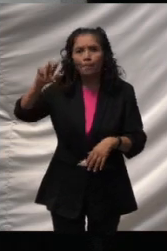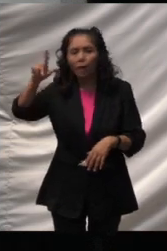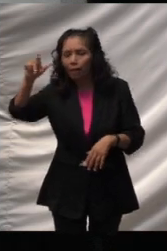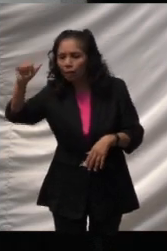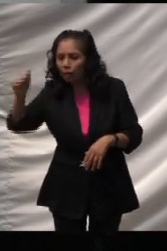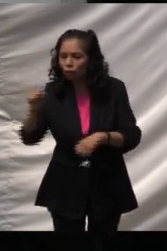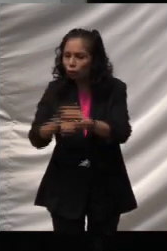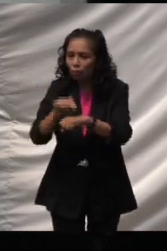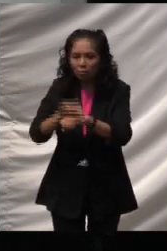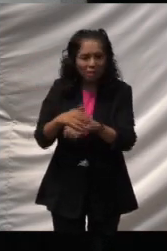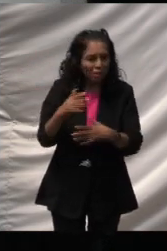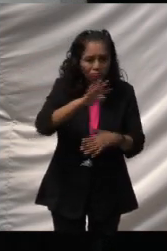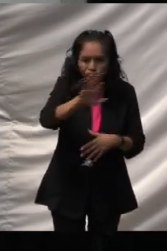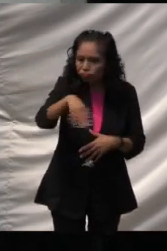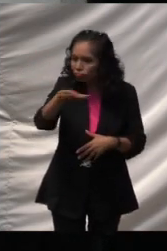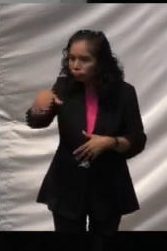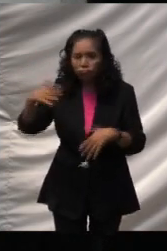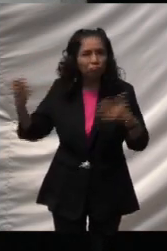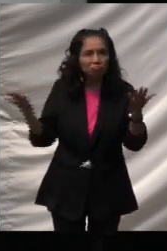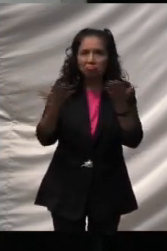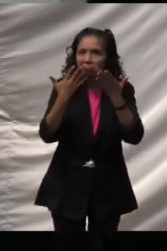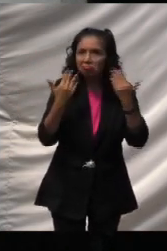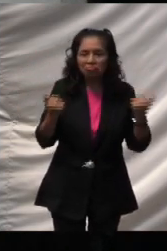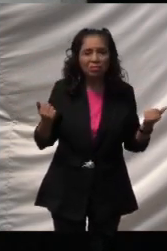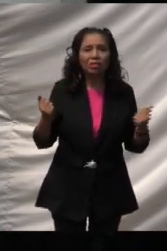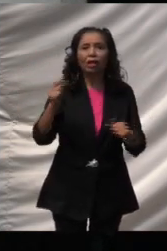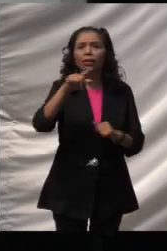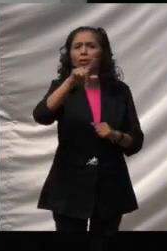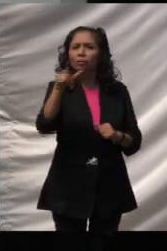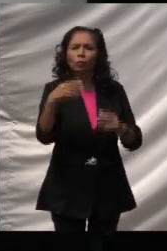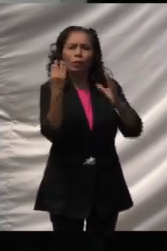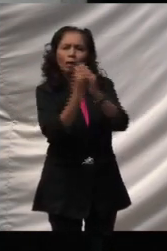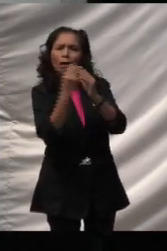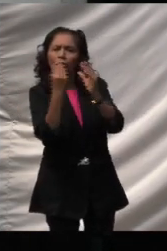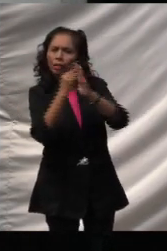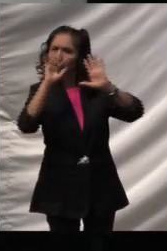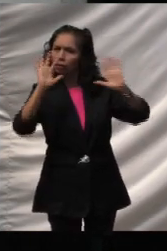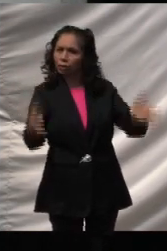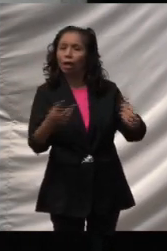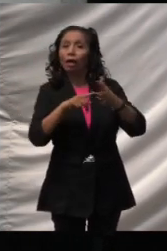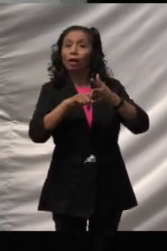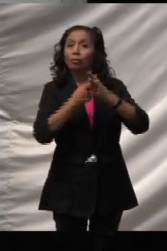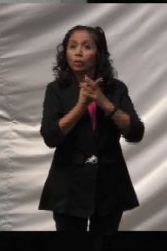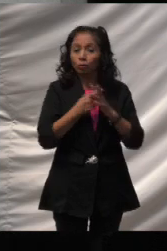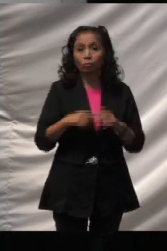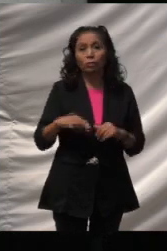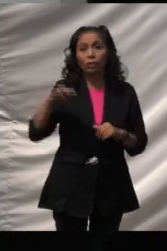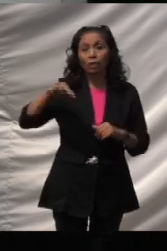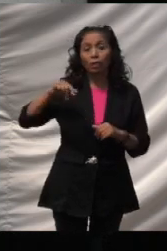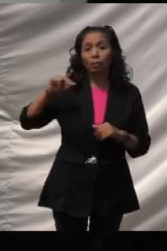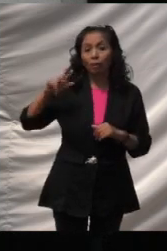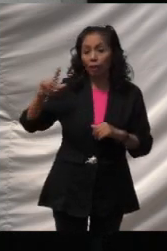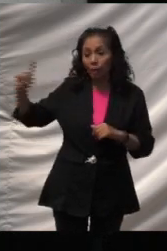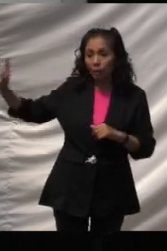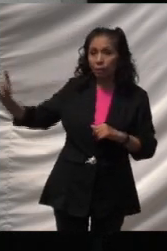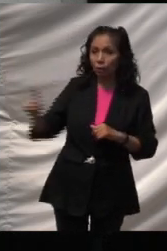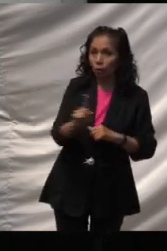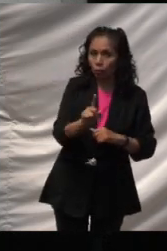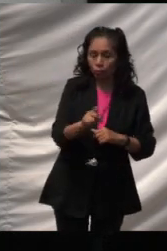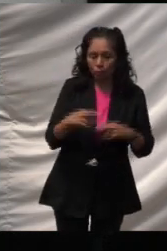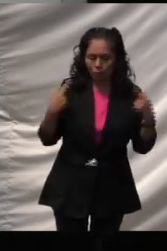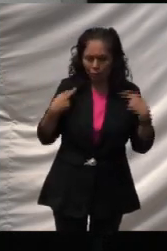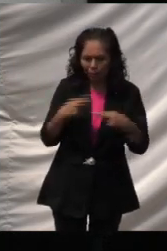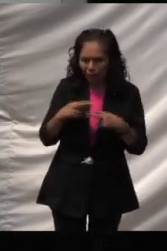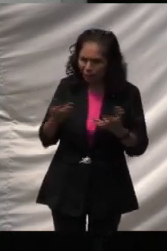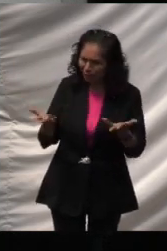no aparecía por ningún lado. Poco después empezó la clase y Marla llegó interrumpiendo a la maestra, la cual se enojó